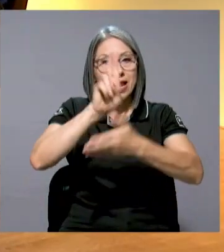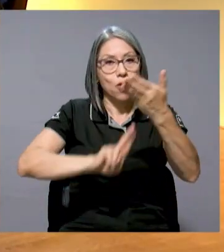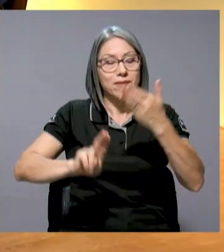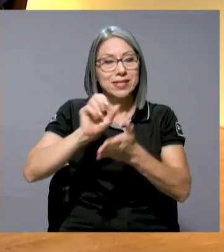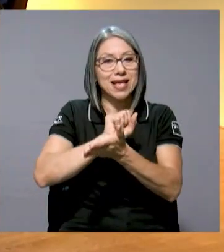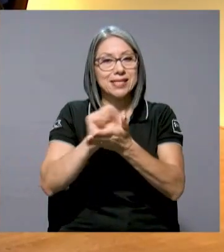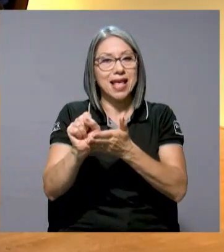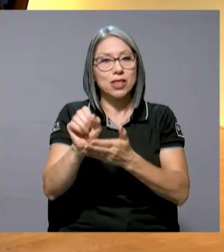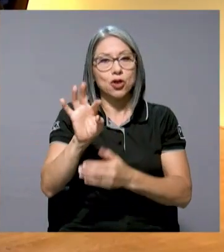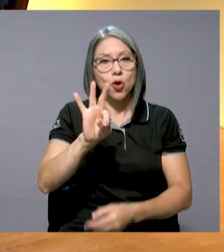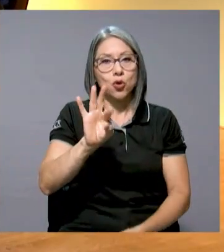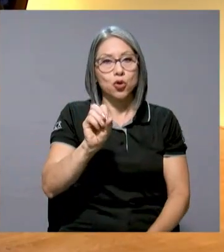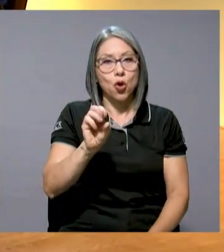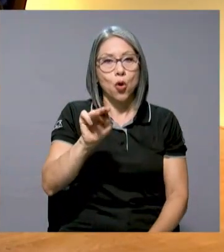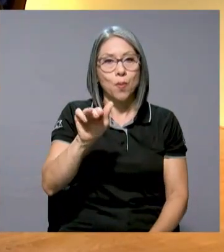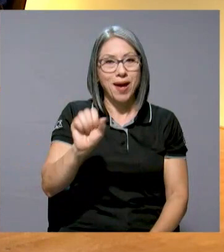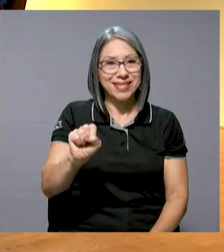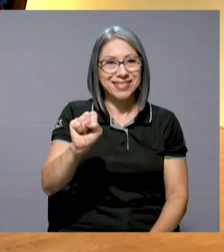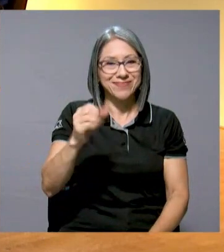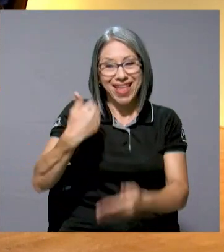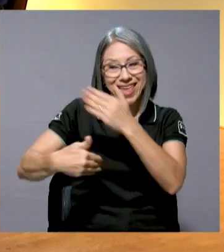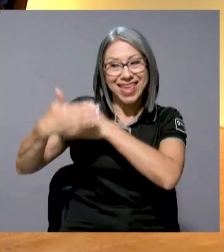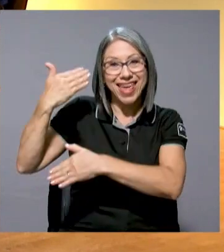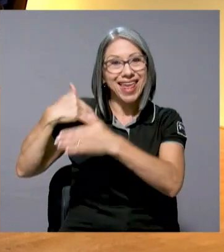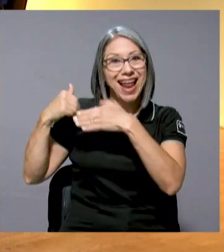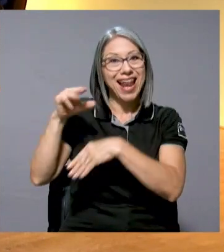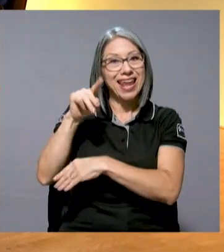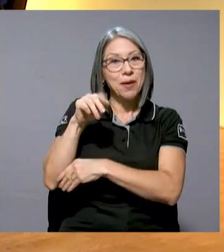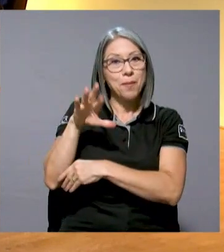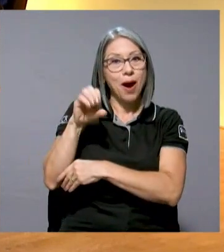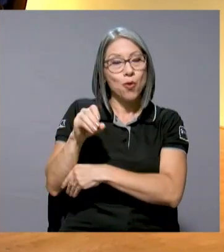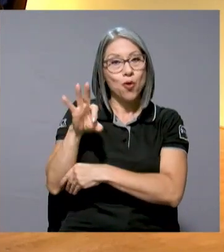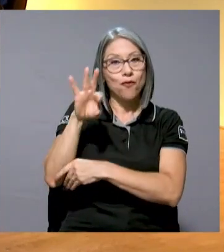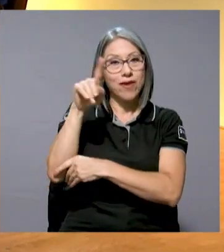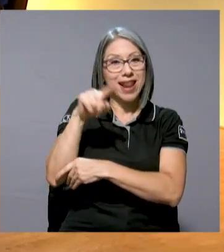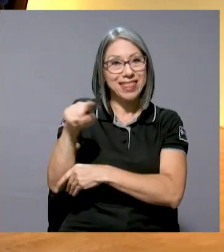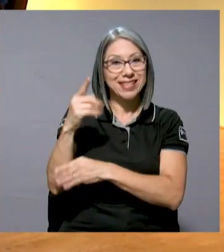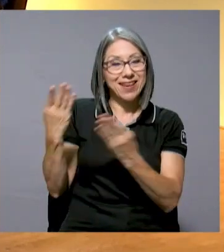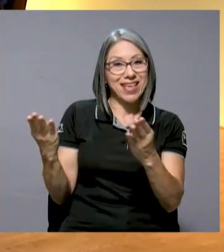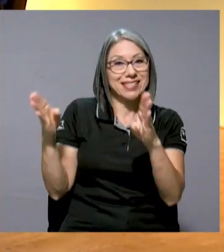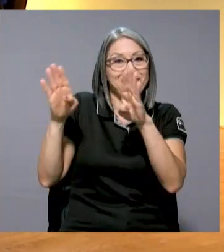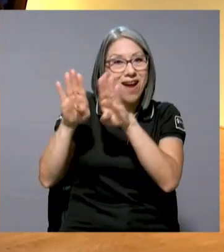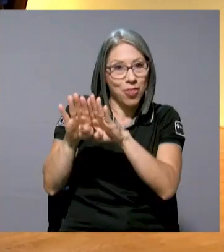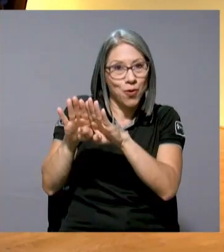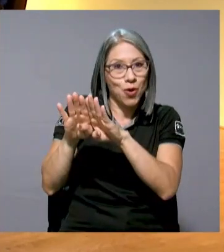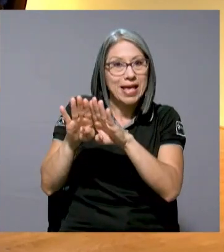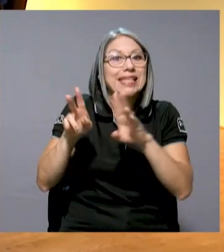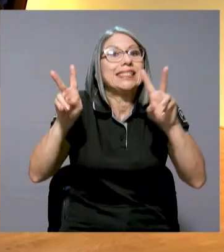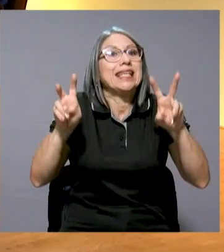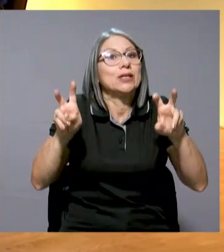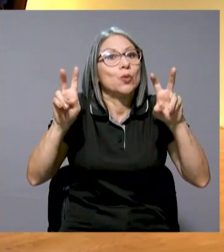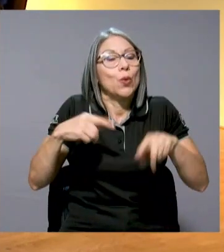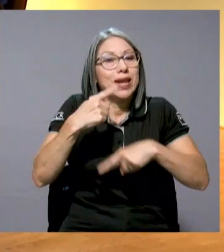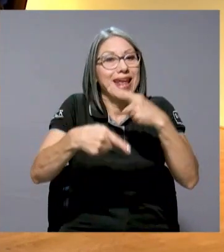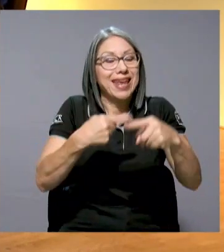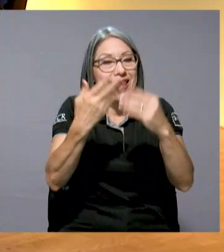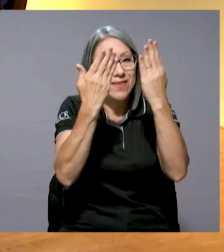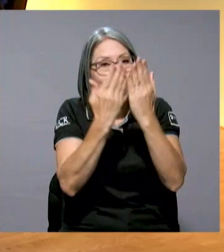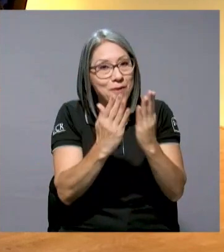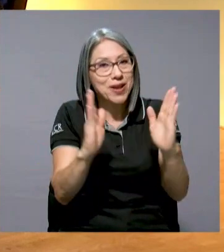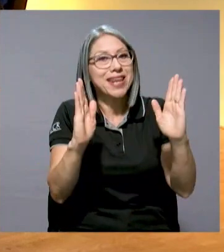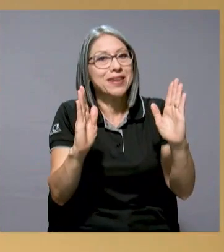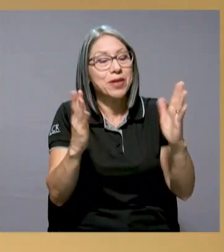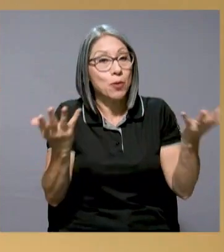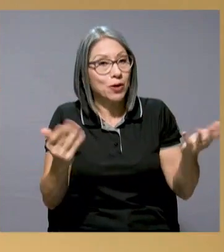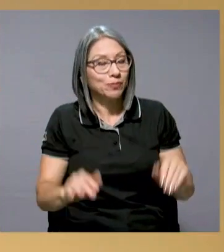Santo Tomás, que era la que Mauro Fernández había cerrado y que se suponía que se iba a abrir, y bueno.